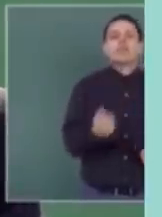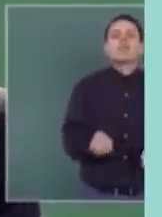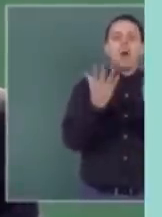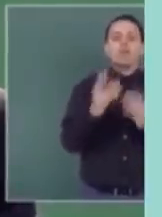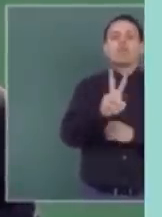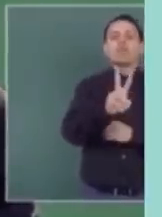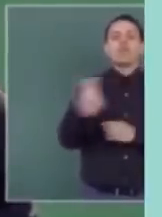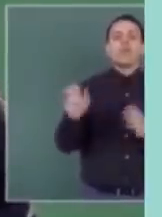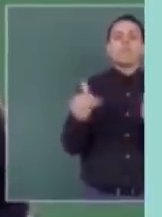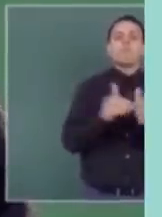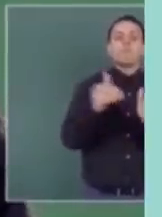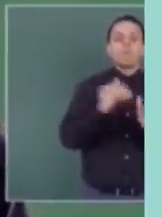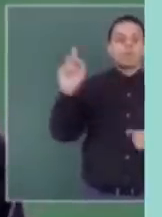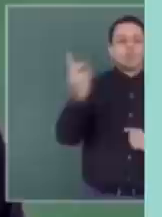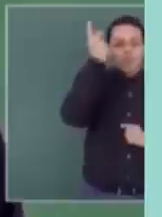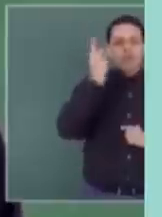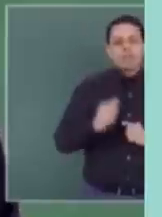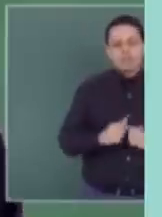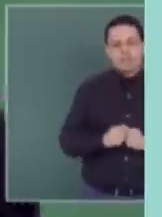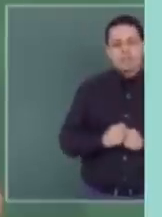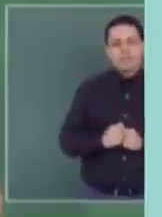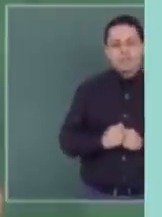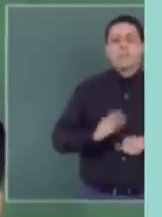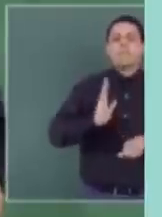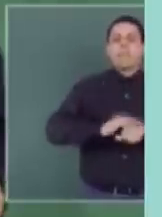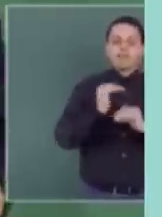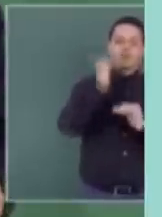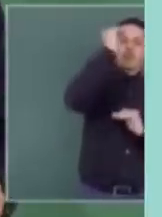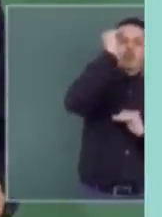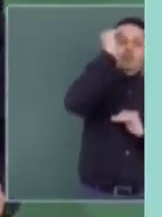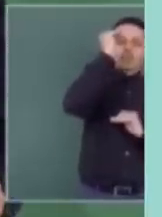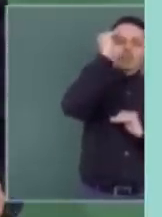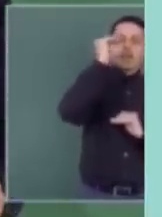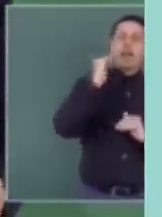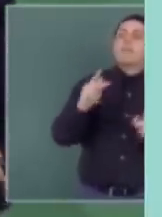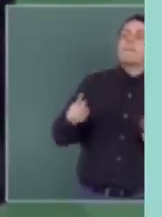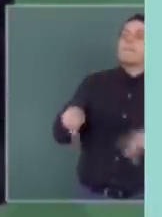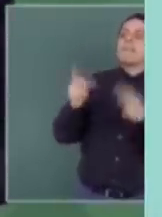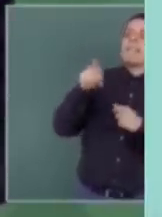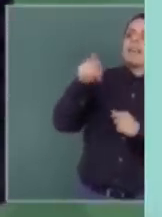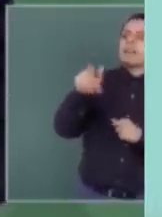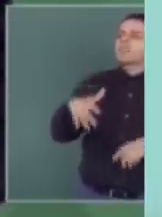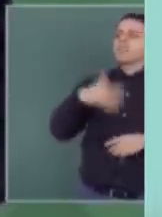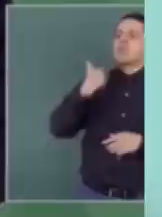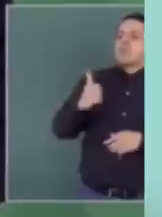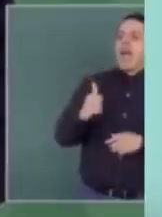200 millones de dólares de más en la venta de una planta chatarra,